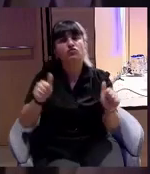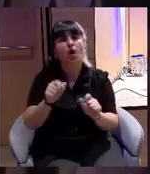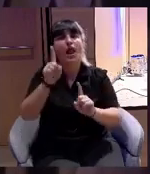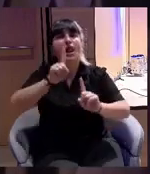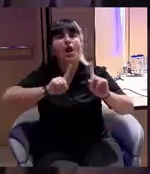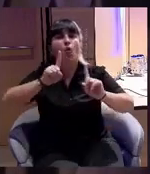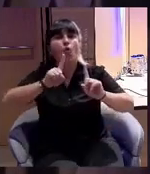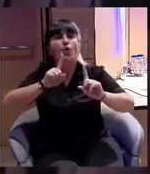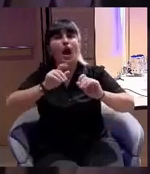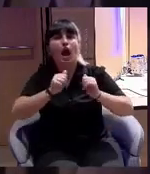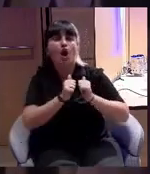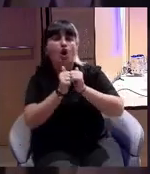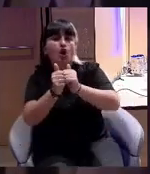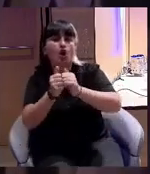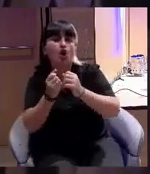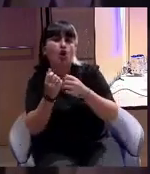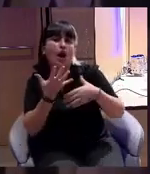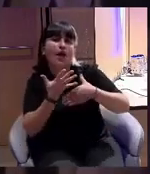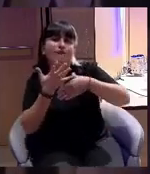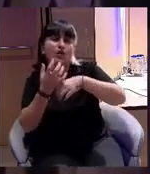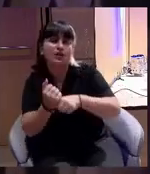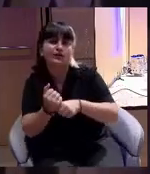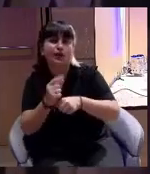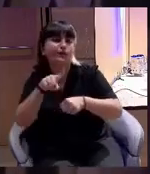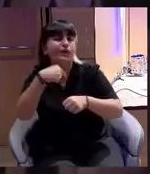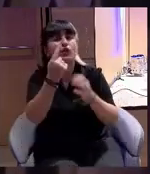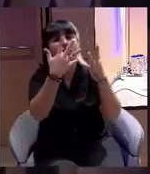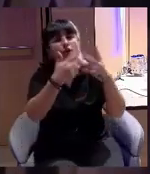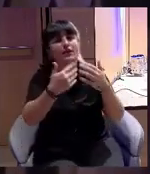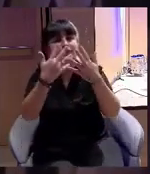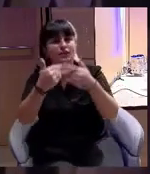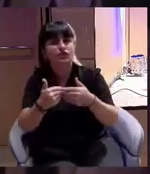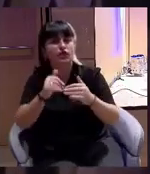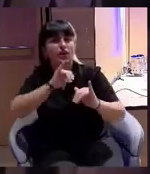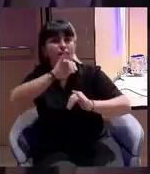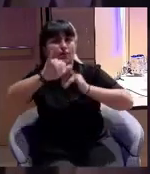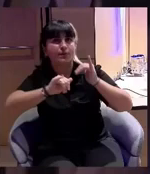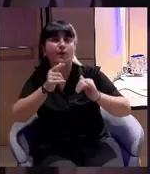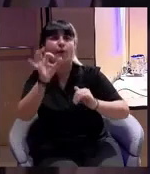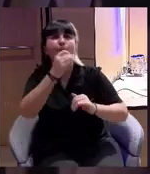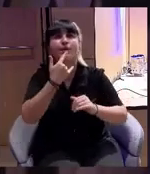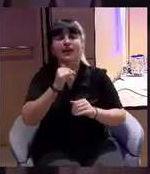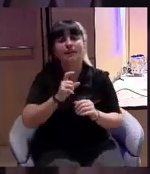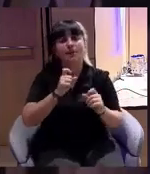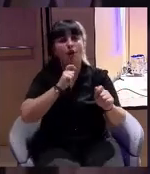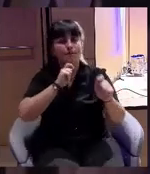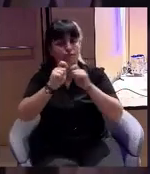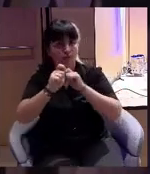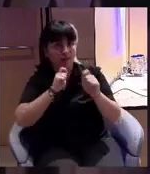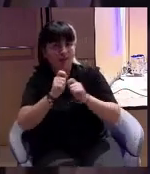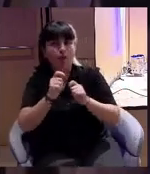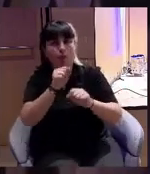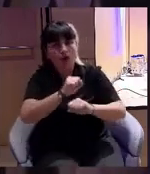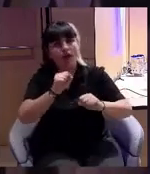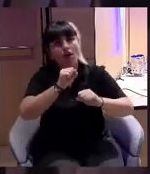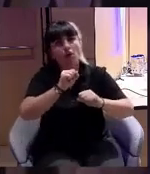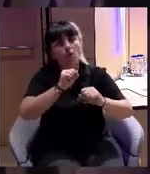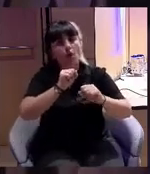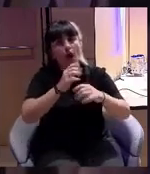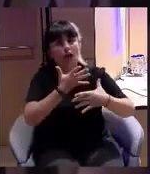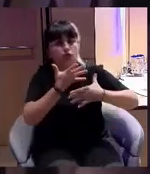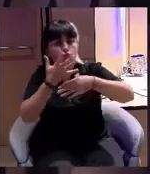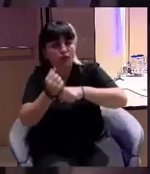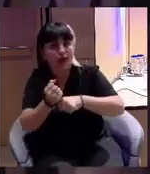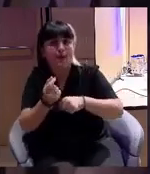colaboración a nivel nacional con otras organizaciones que pudieran consumir esta información medios de comunicación y también pensando a futuro un histórico porque